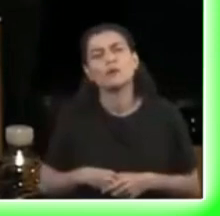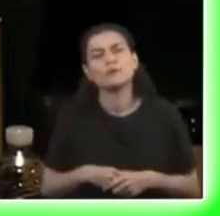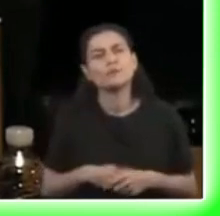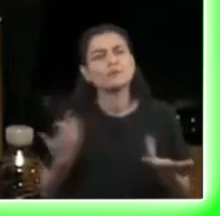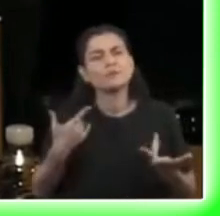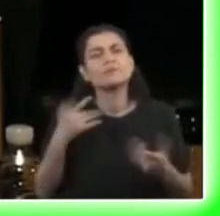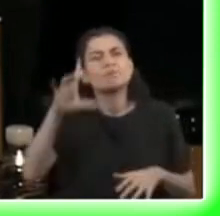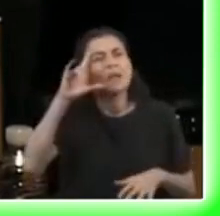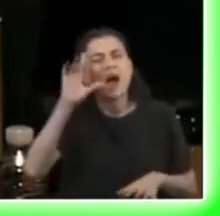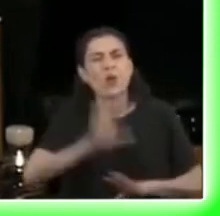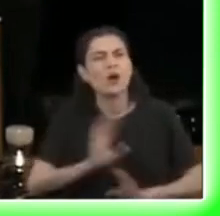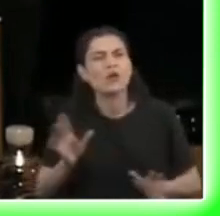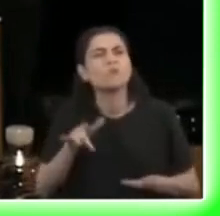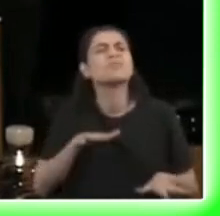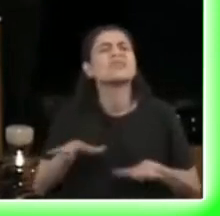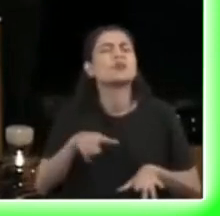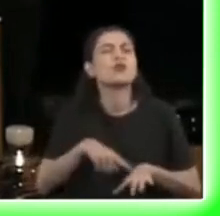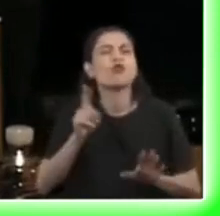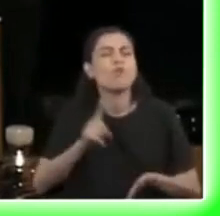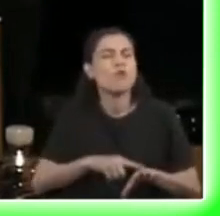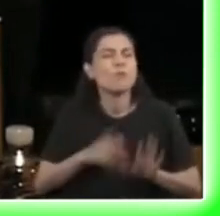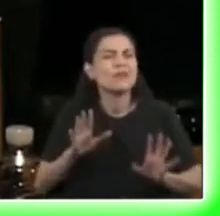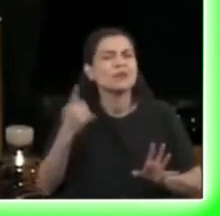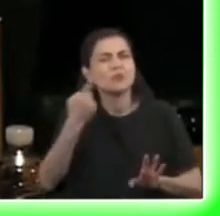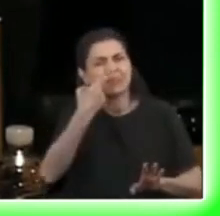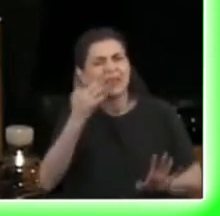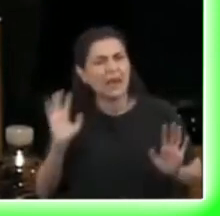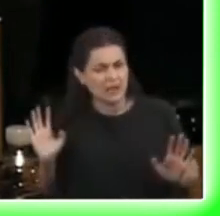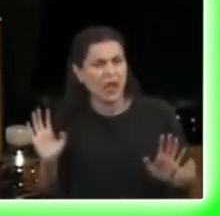como un evento muy interesante.